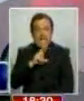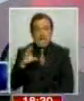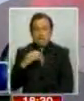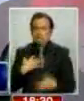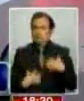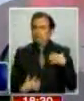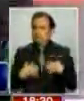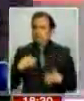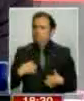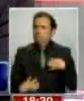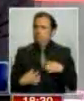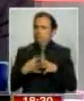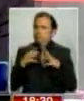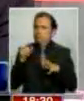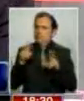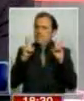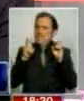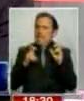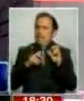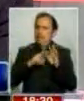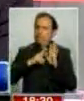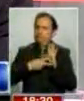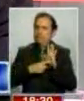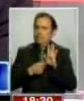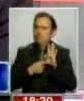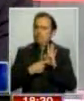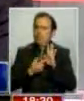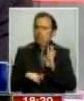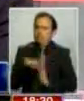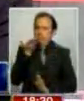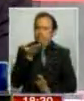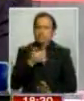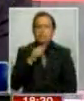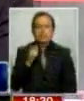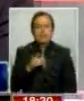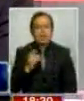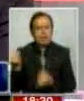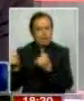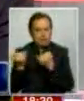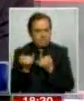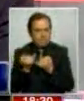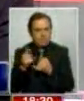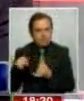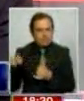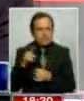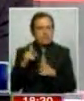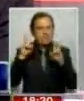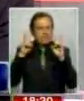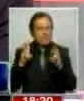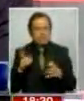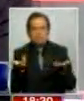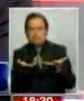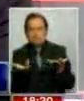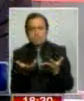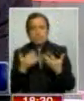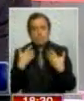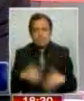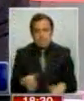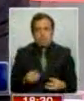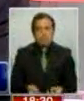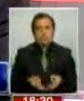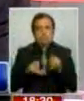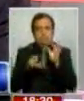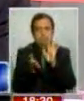efectivamente, muy molesto con este tema. Escuché, digamos, de primera fuente, de primera oída, de qué materias habían. Y nosotros hemos hecho una propuesta